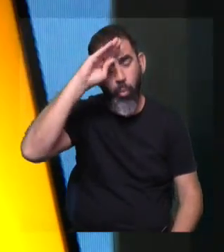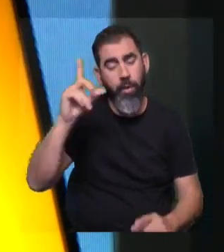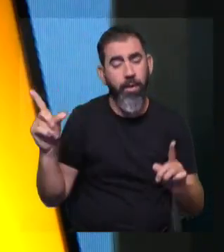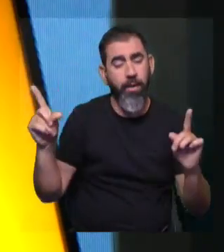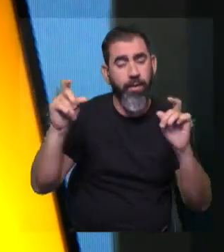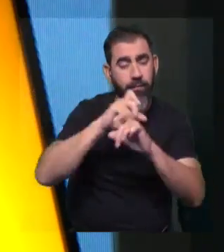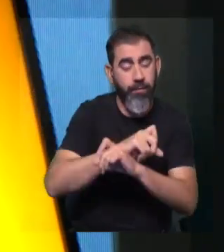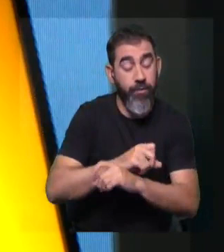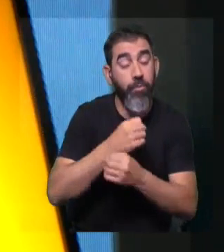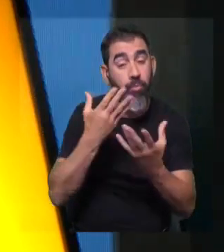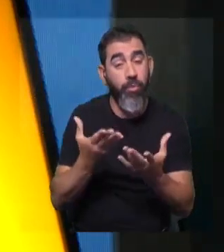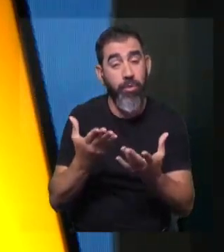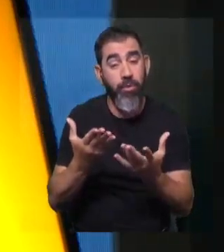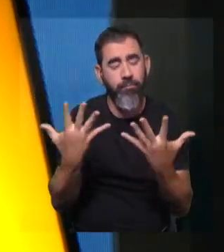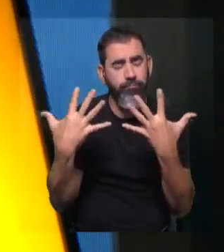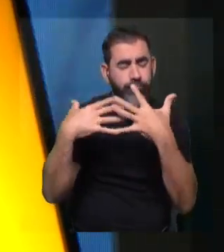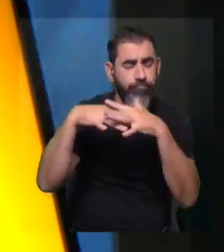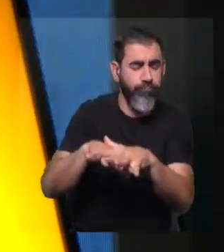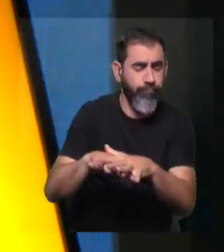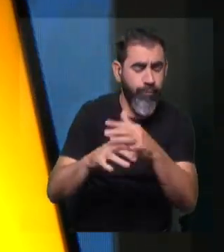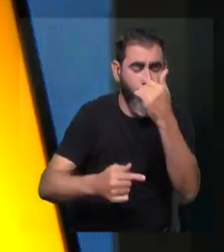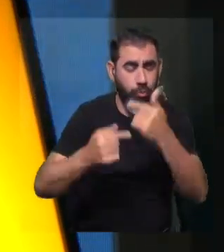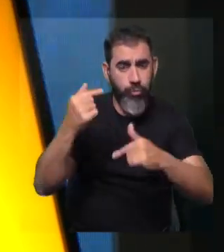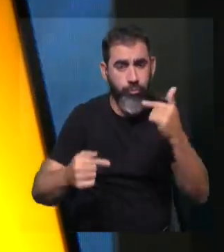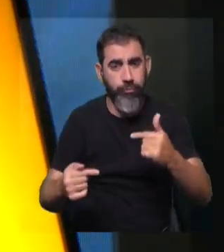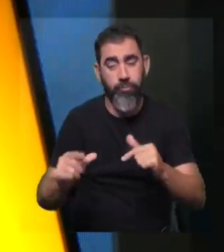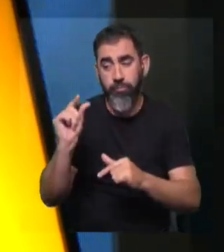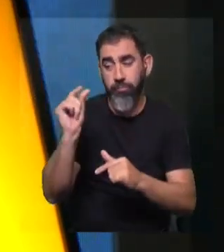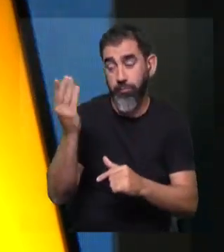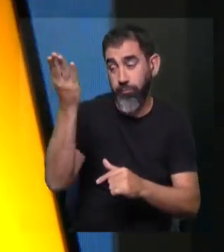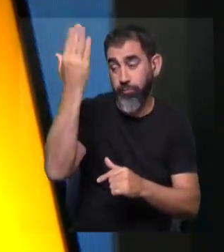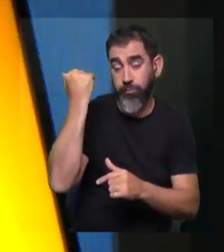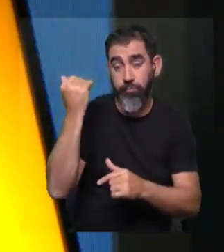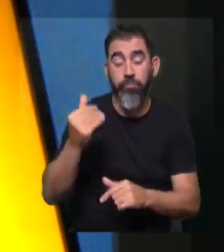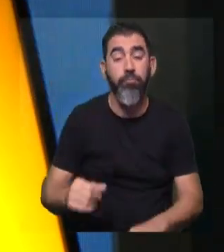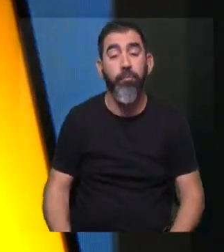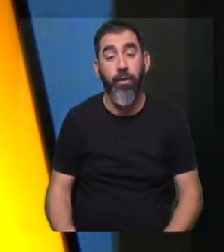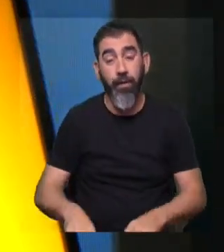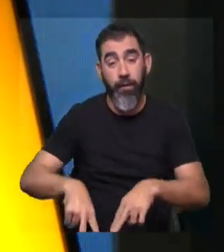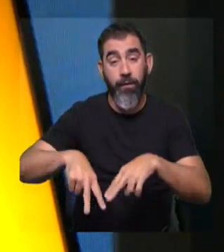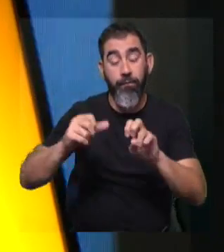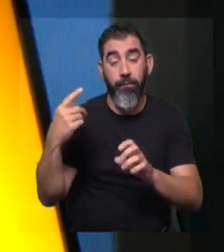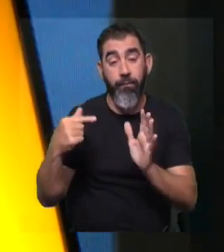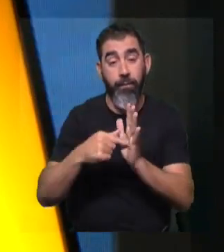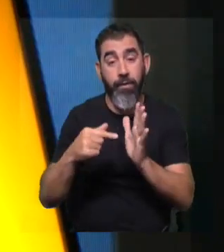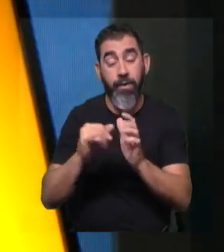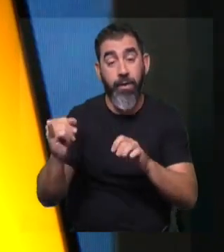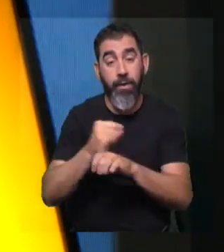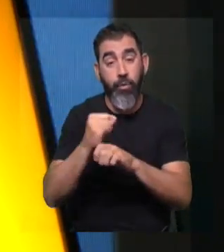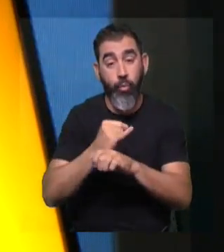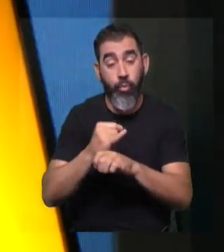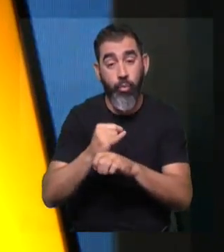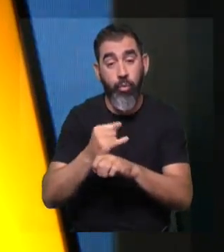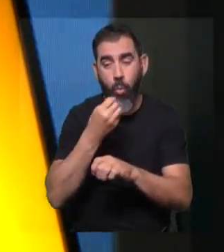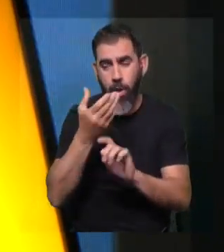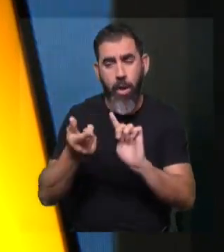difícil si uno quiere hablar de ciencia porque se mezclan todas las demás cosas. Hace poco estuvieron investigadores, los directivos del Instituto Finlay, con quien yo tengo